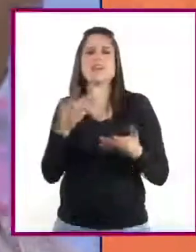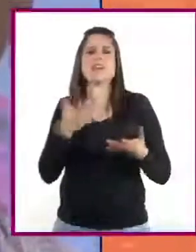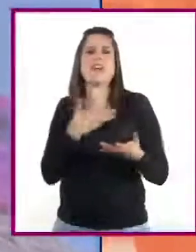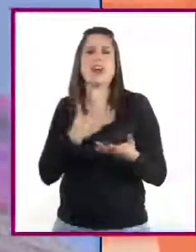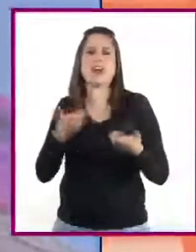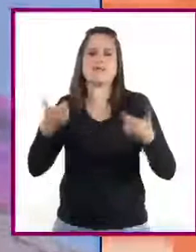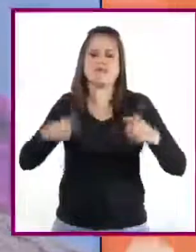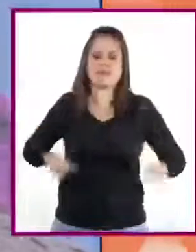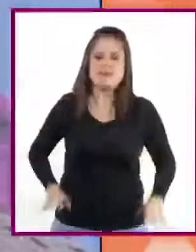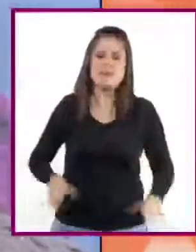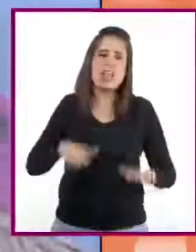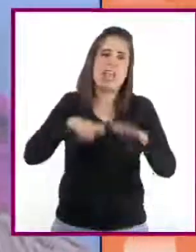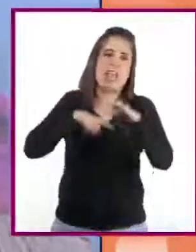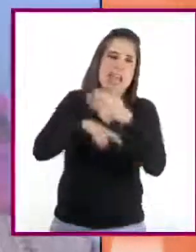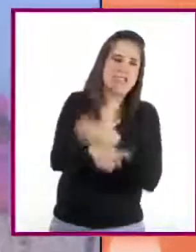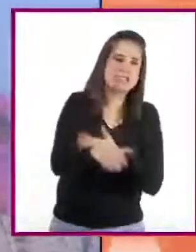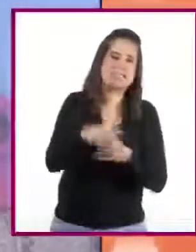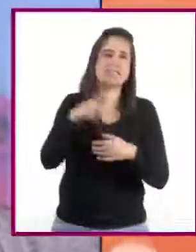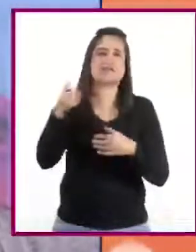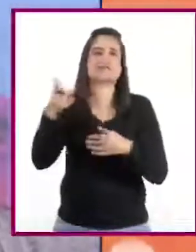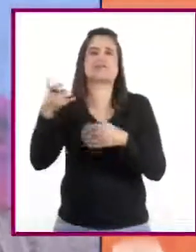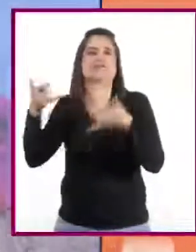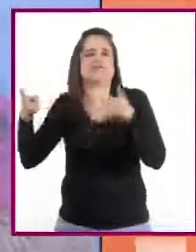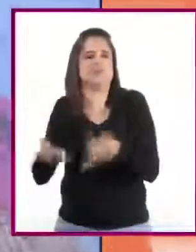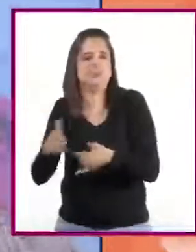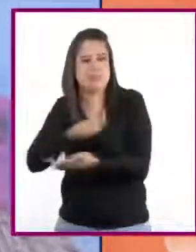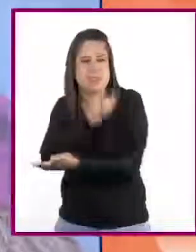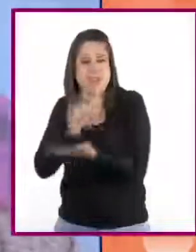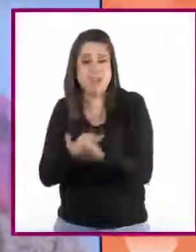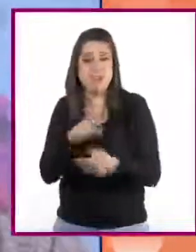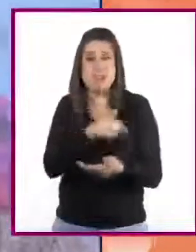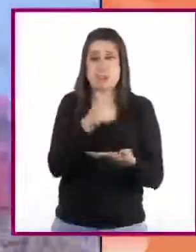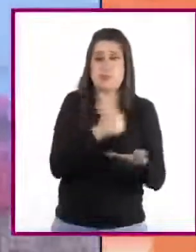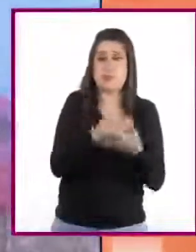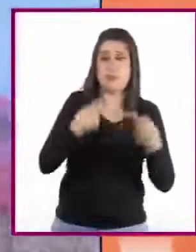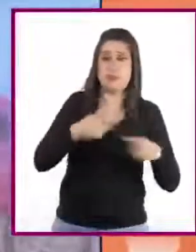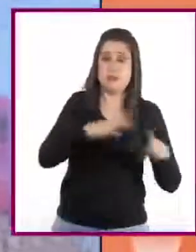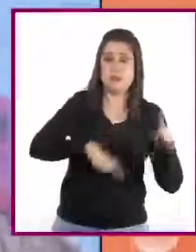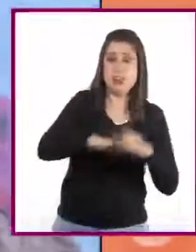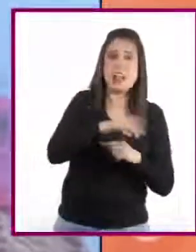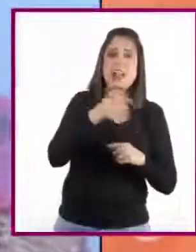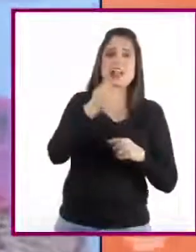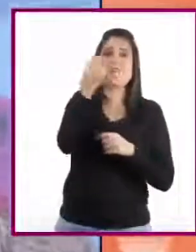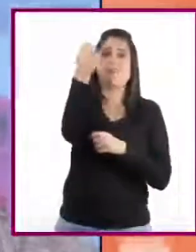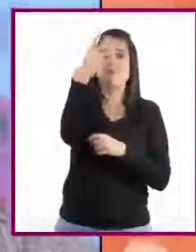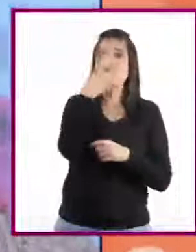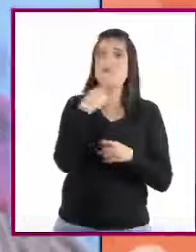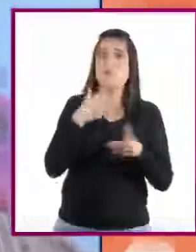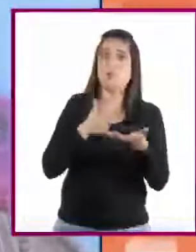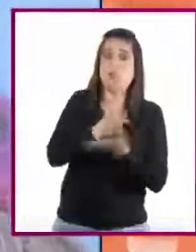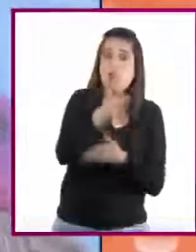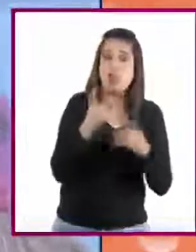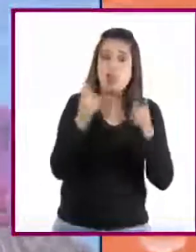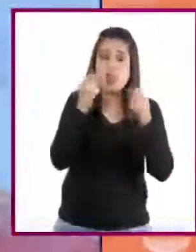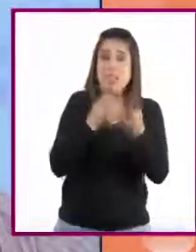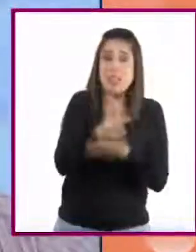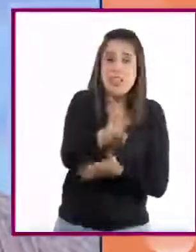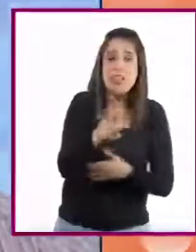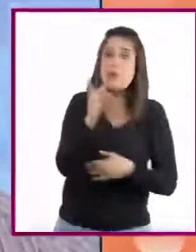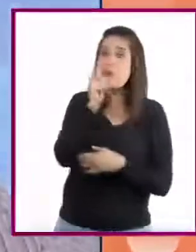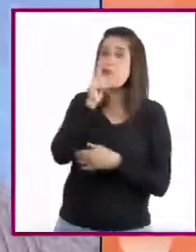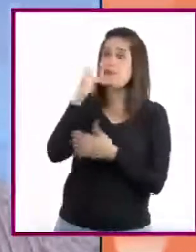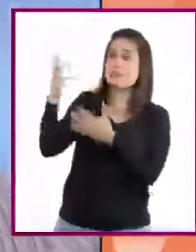las mordidas, en este tipo. Y los ciudadanos simplemente con el caso de que te pasas un alto, te para un policía y empiezas con el